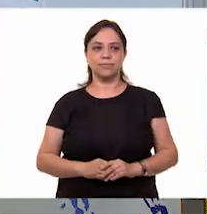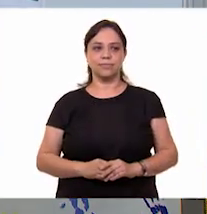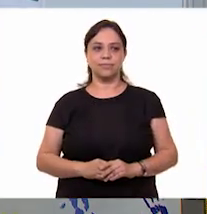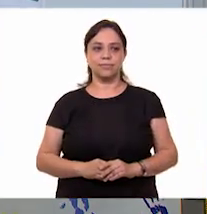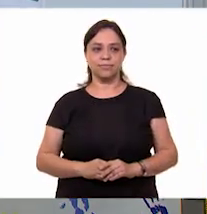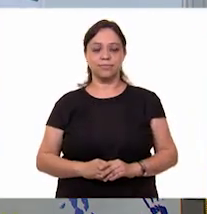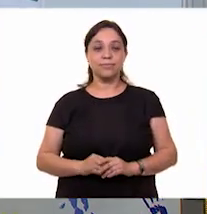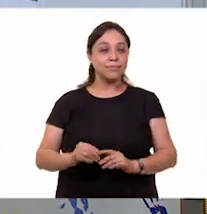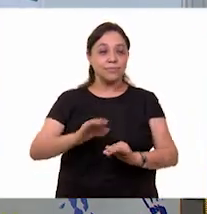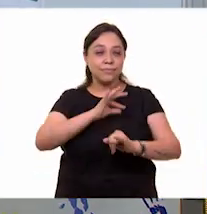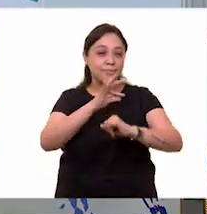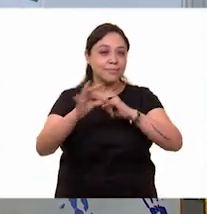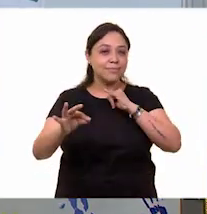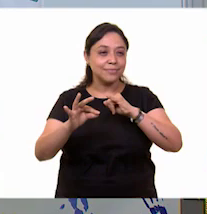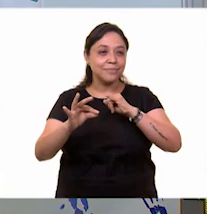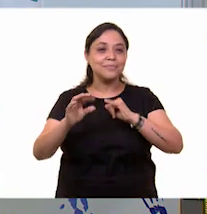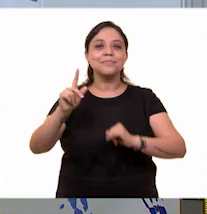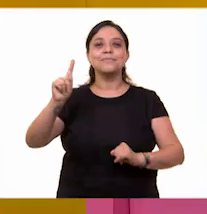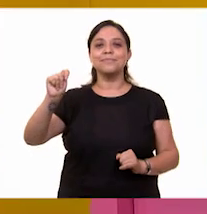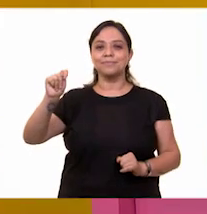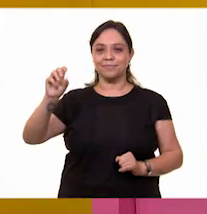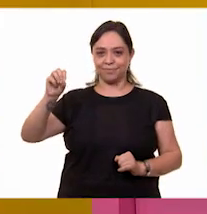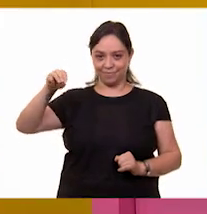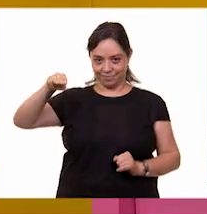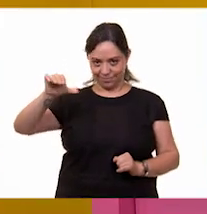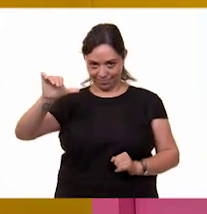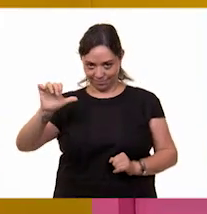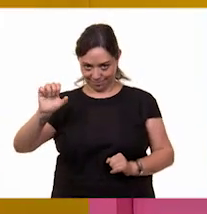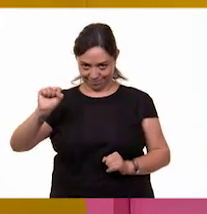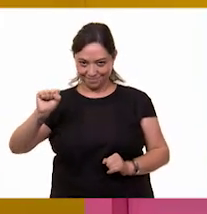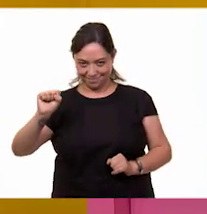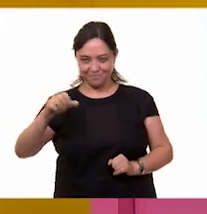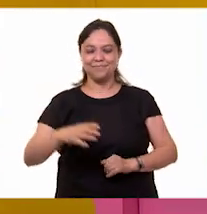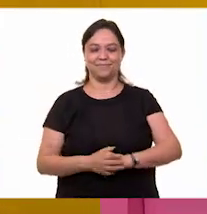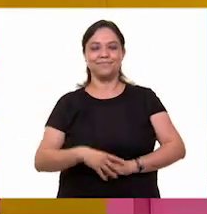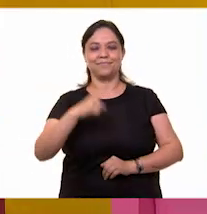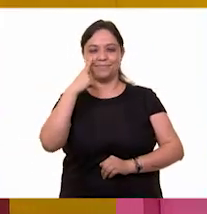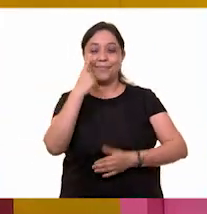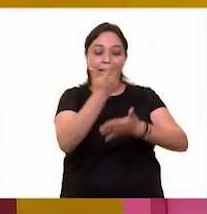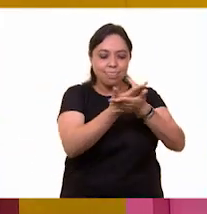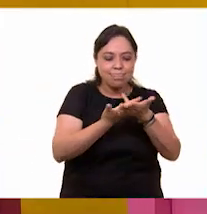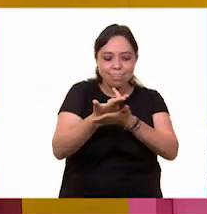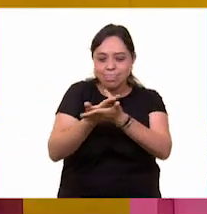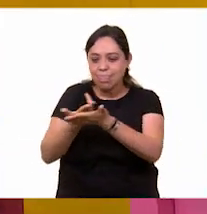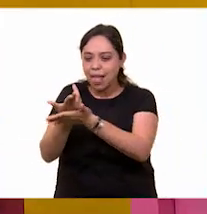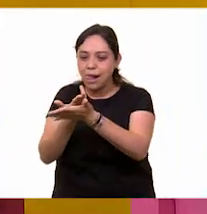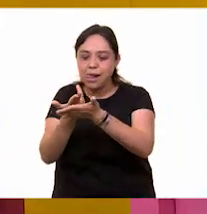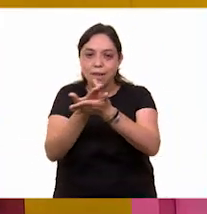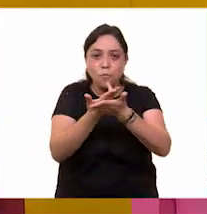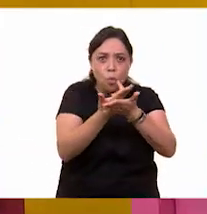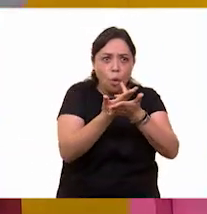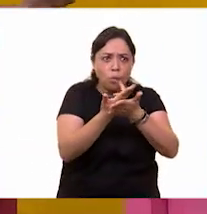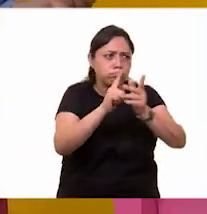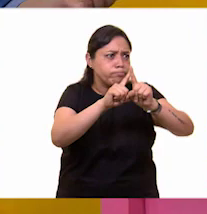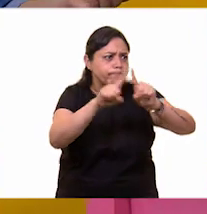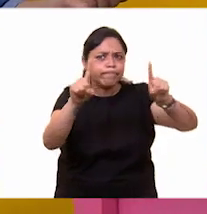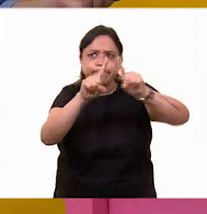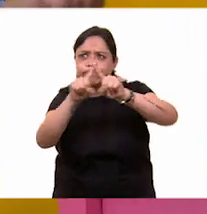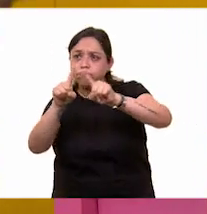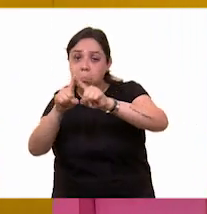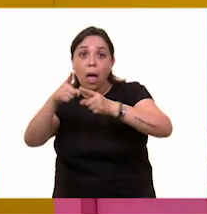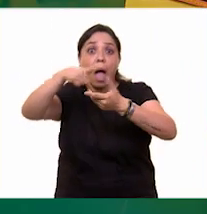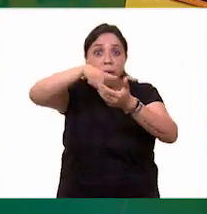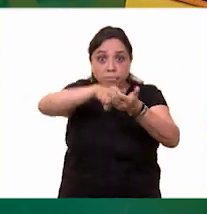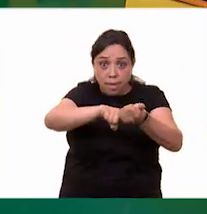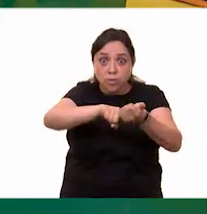Y finalmente el de Tomás. Cada uno de los dibujos es diferente. aunque todos tienen las figuras que